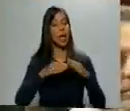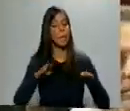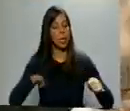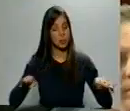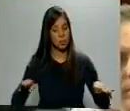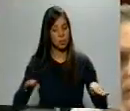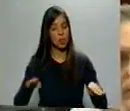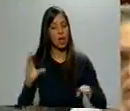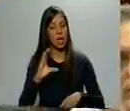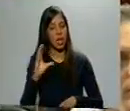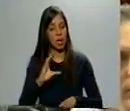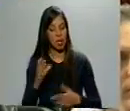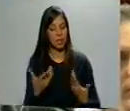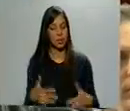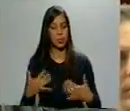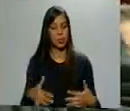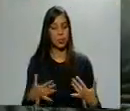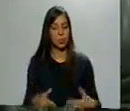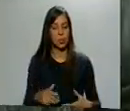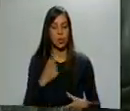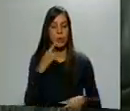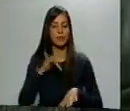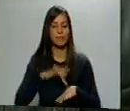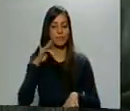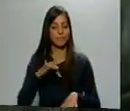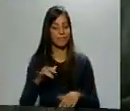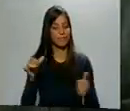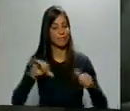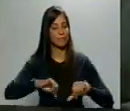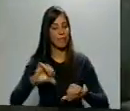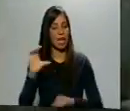ha repercutido en el funcionamiento de la ciudad.